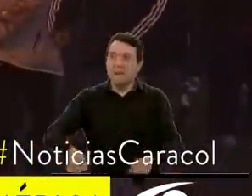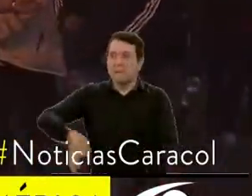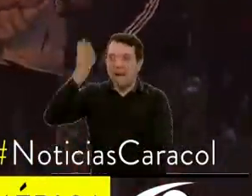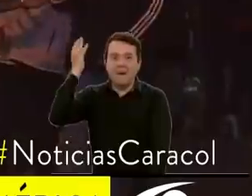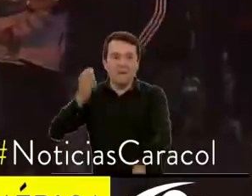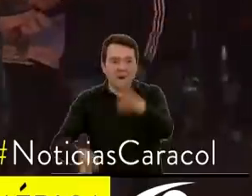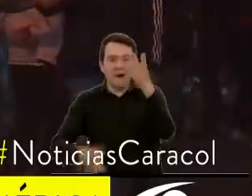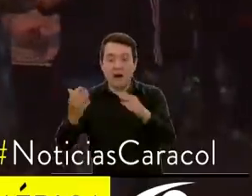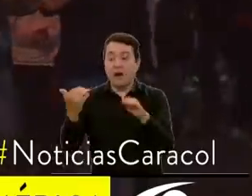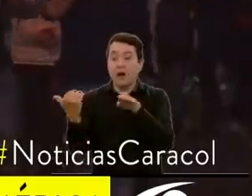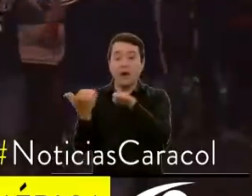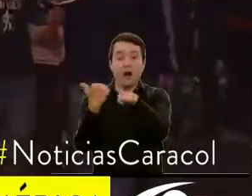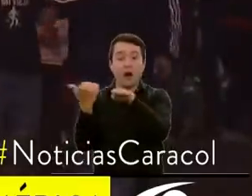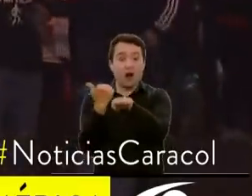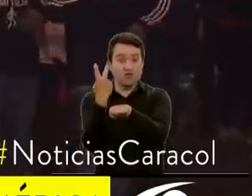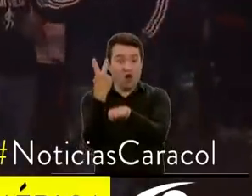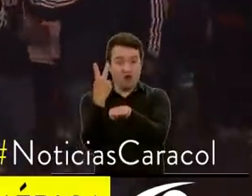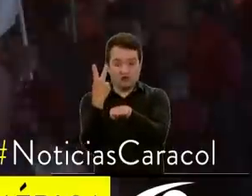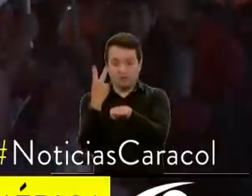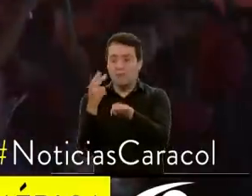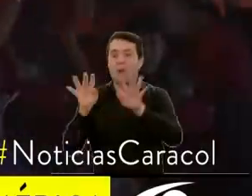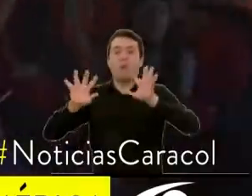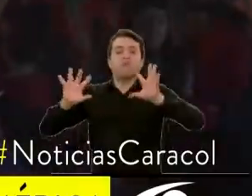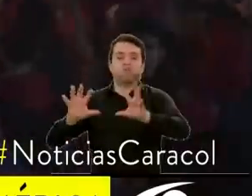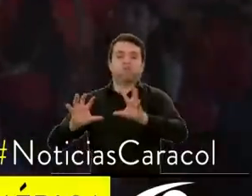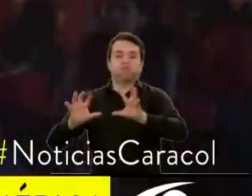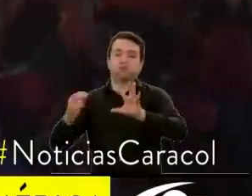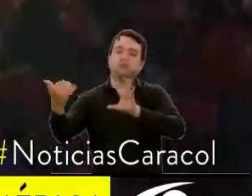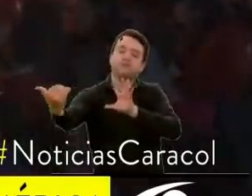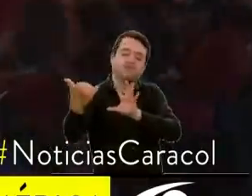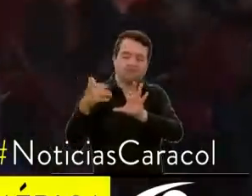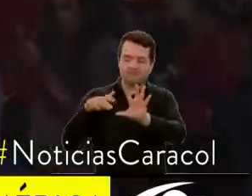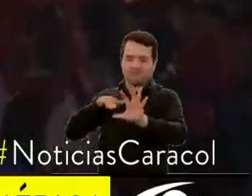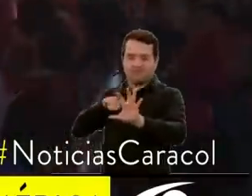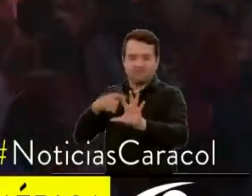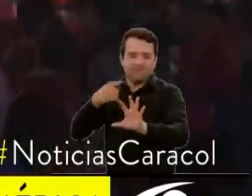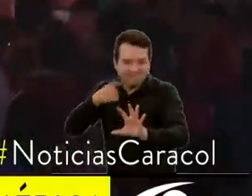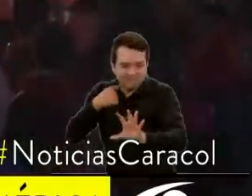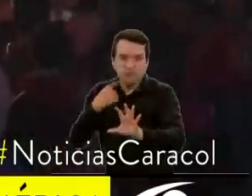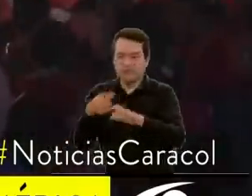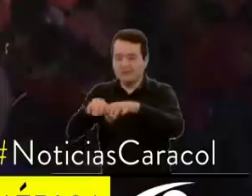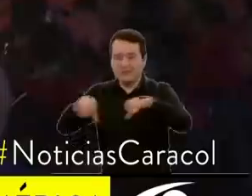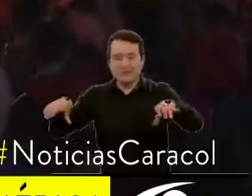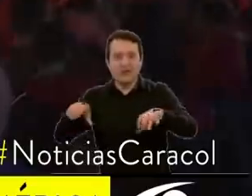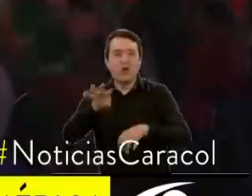los 2 carriles de la avenida La Esperanza entre carreras 40 a 45.